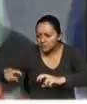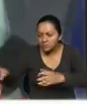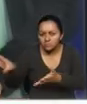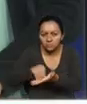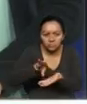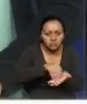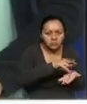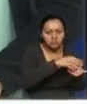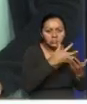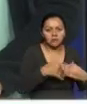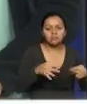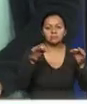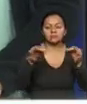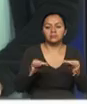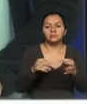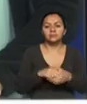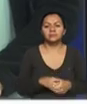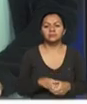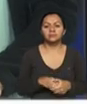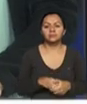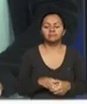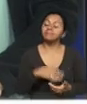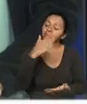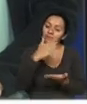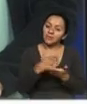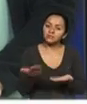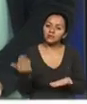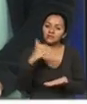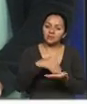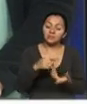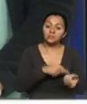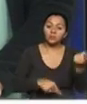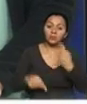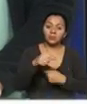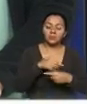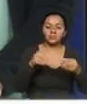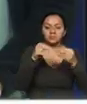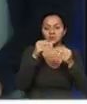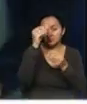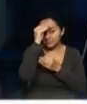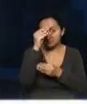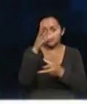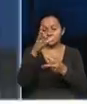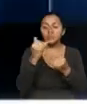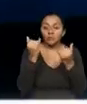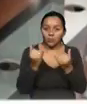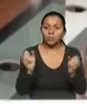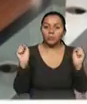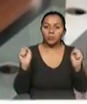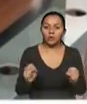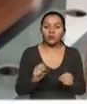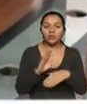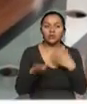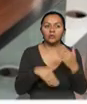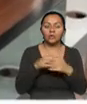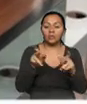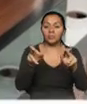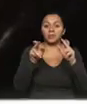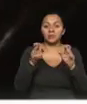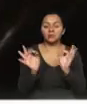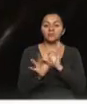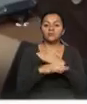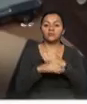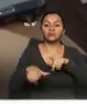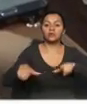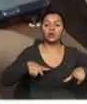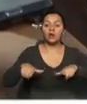se han dado. Es tiempo de hacer una nueva pausa. Al volver le contamos que ahora podrán sacar los permisos de